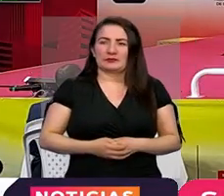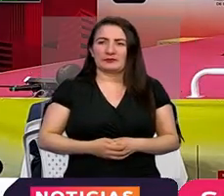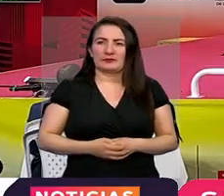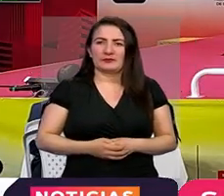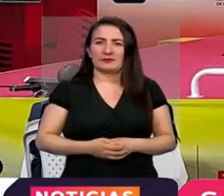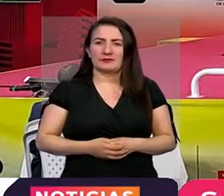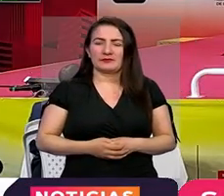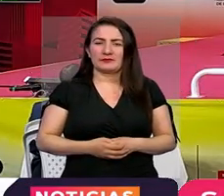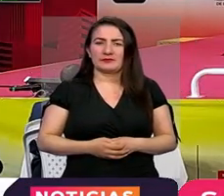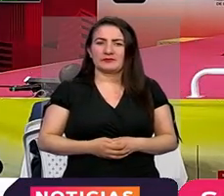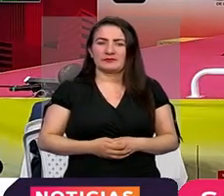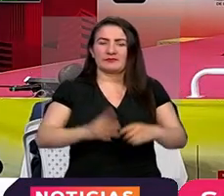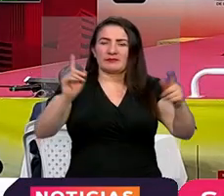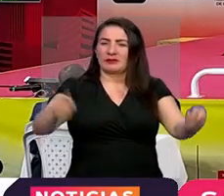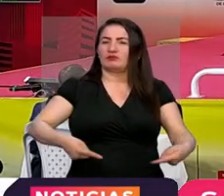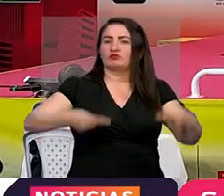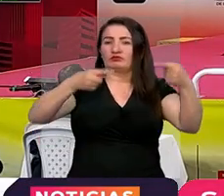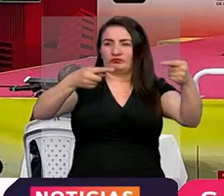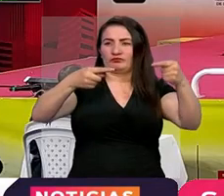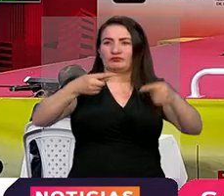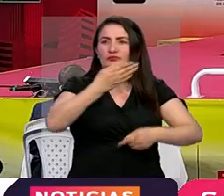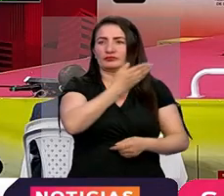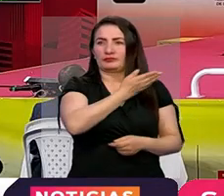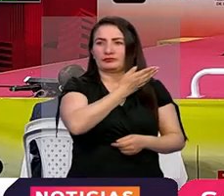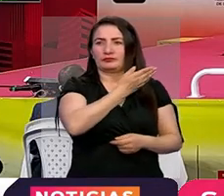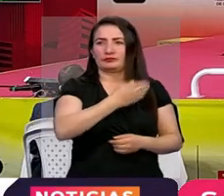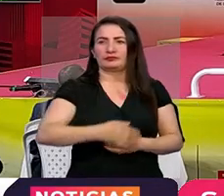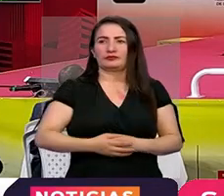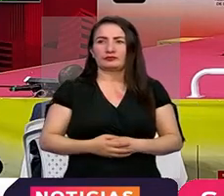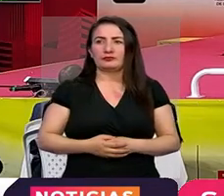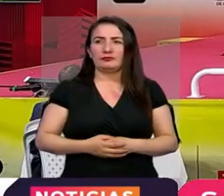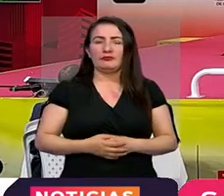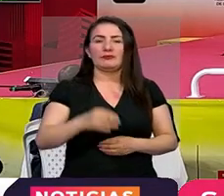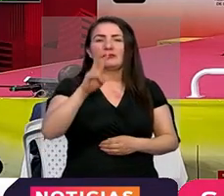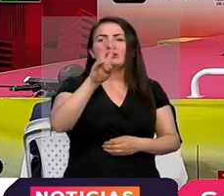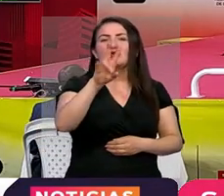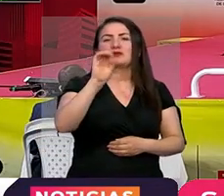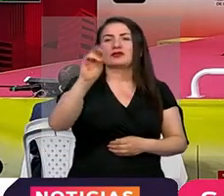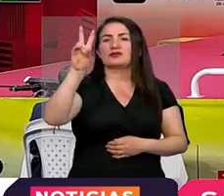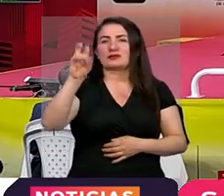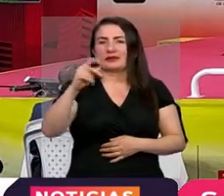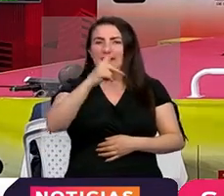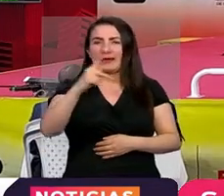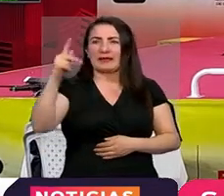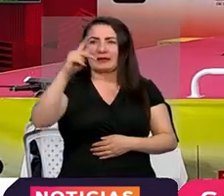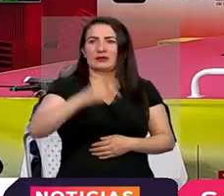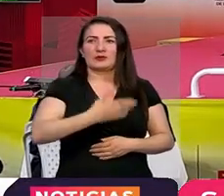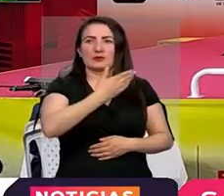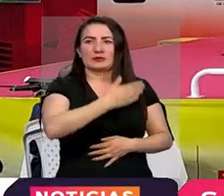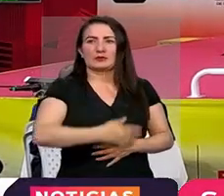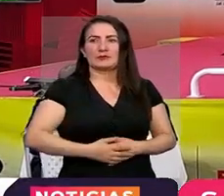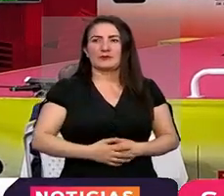Y el triple enfrentamiento se repitió en el envión. Bonat puso 207 kilos y lideraba la serie.